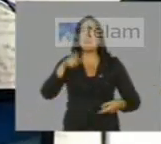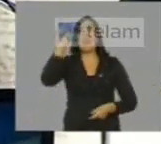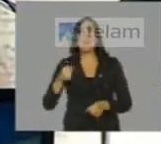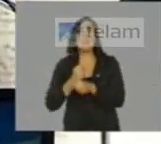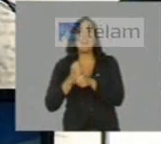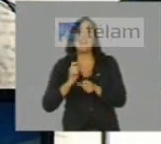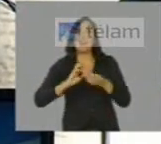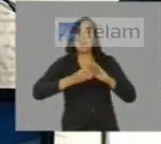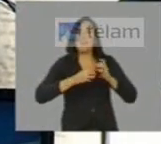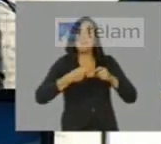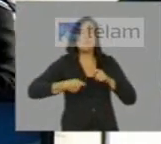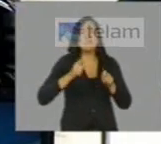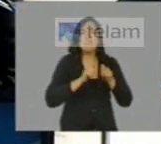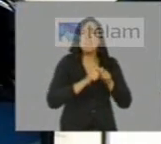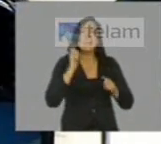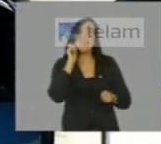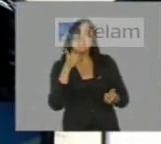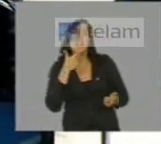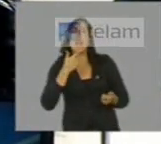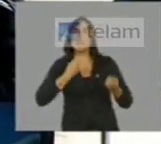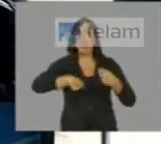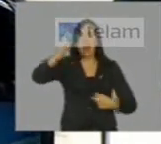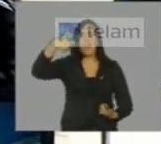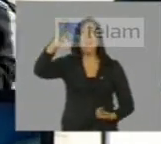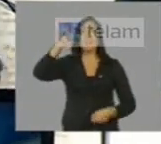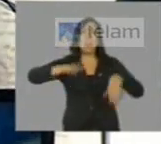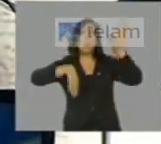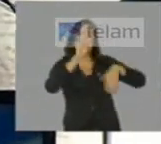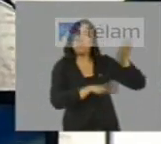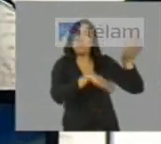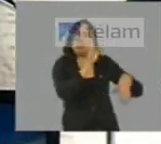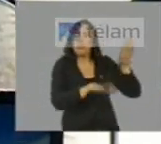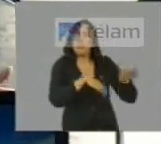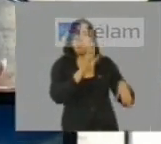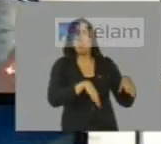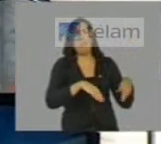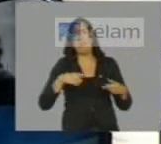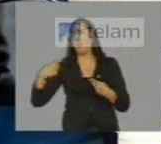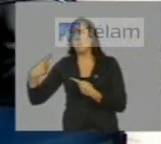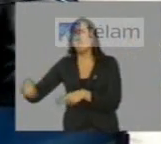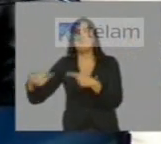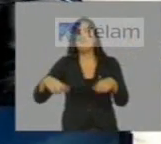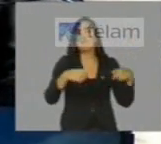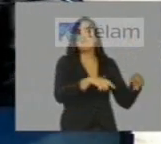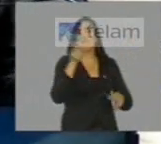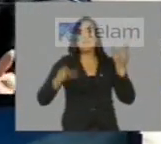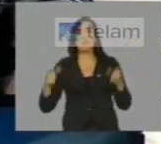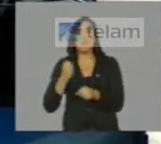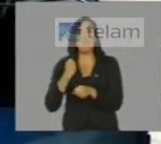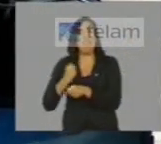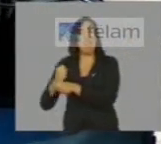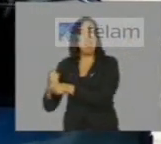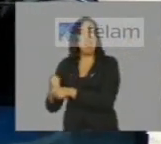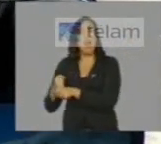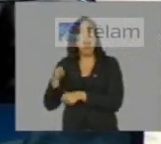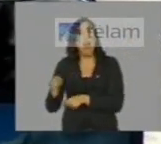de gasistas, de albañiles, de pintores, son producto de un modelo nacional, de un